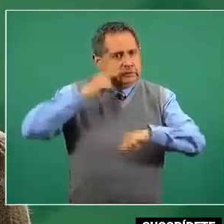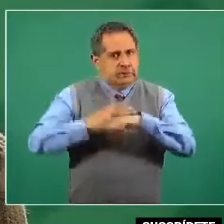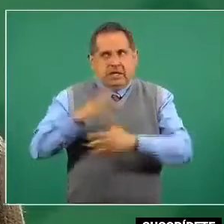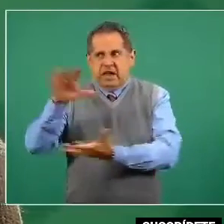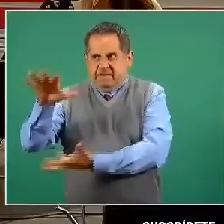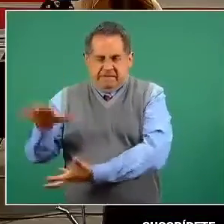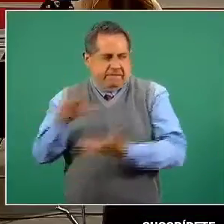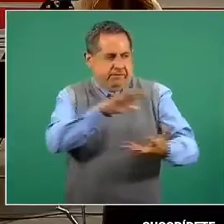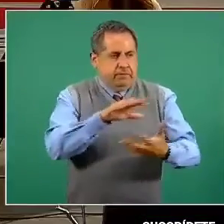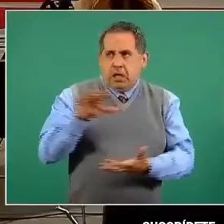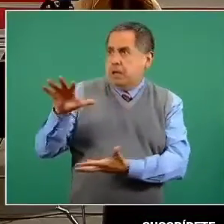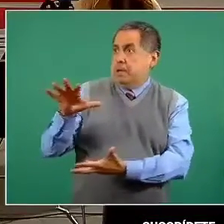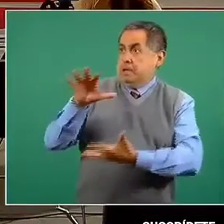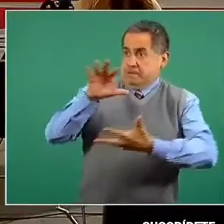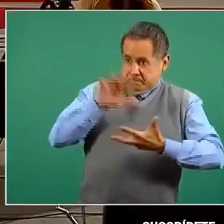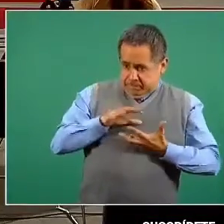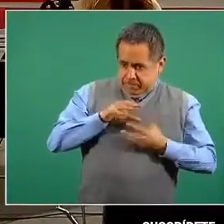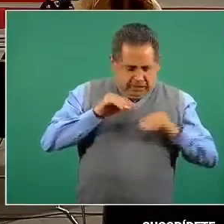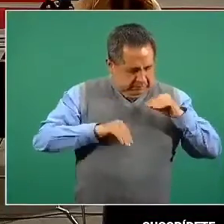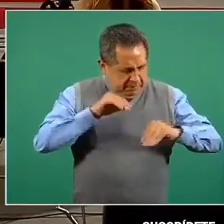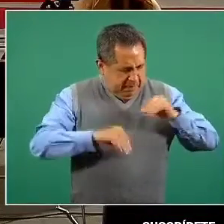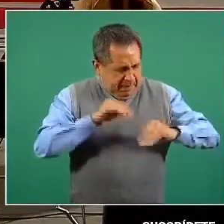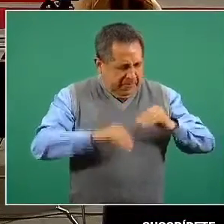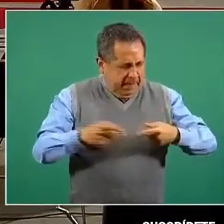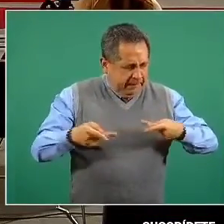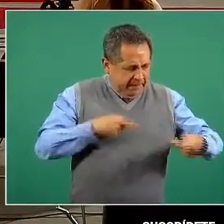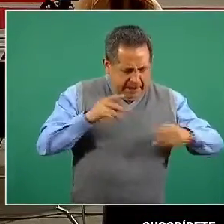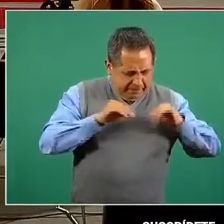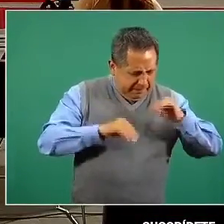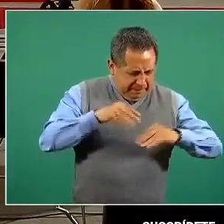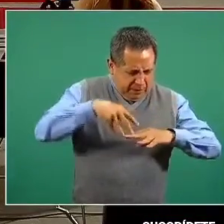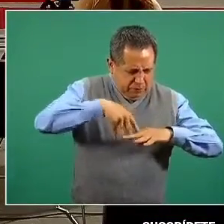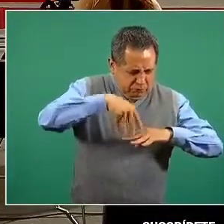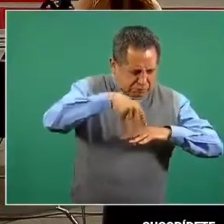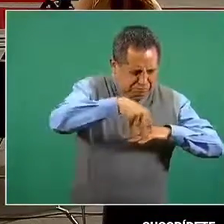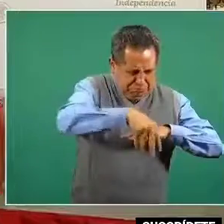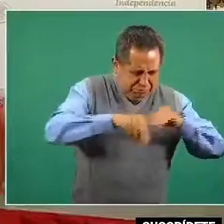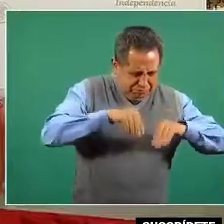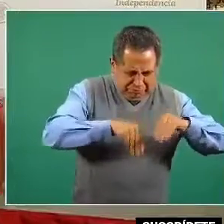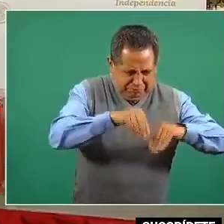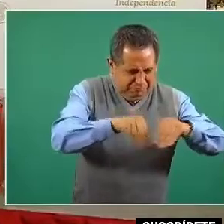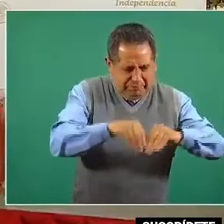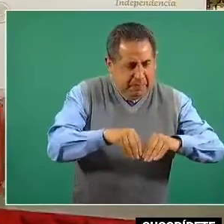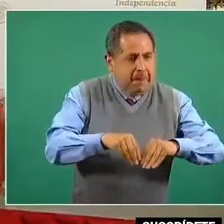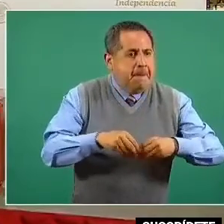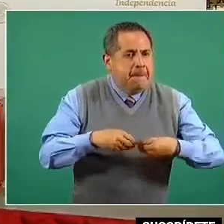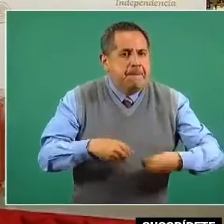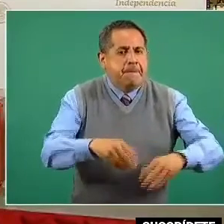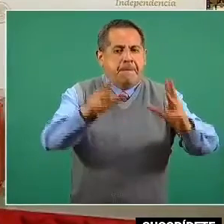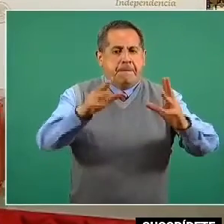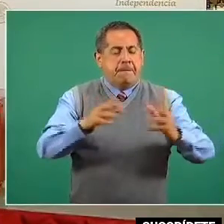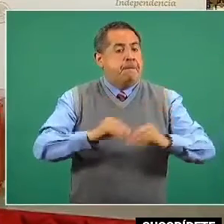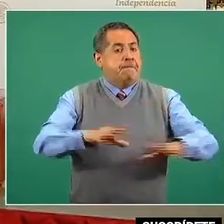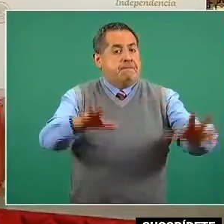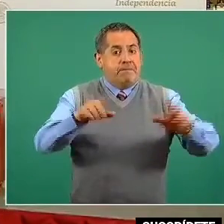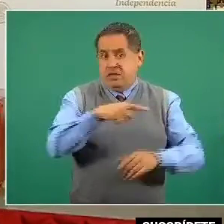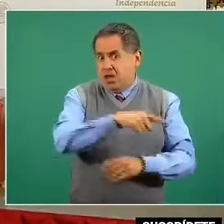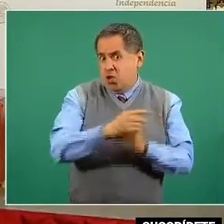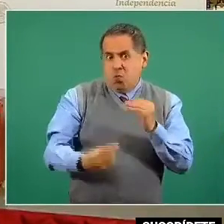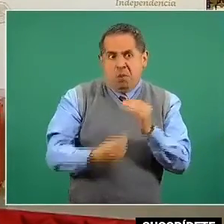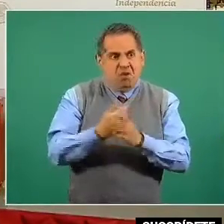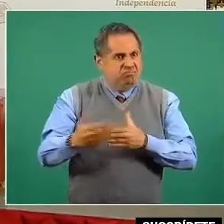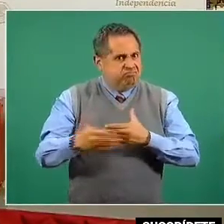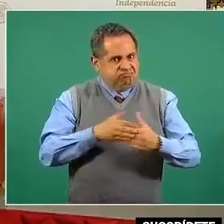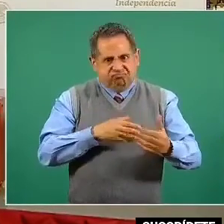nacionales y es una de las empresas farmacéuticas innovadoras. Ha entrado al mundo de la innovación